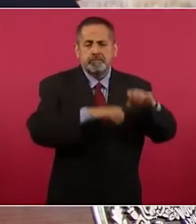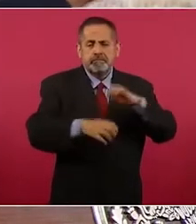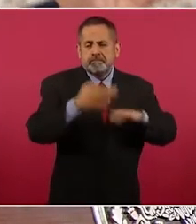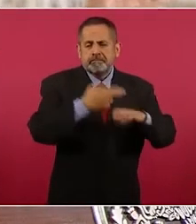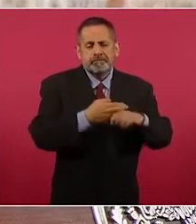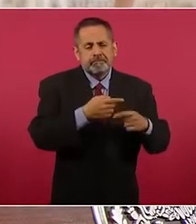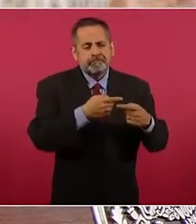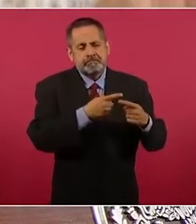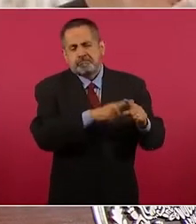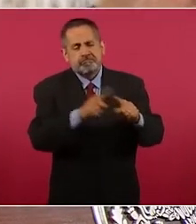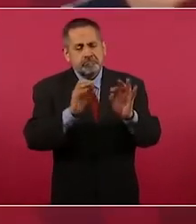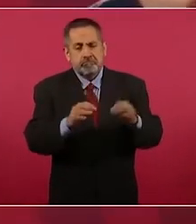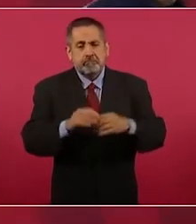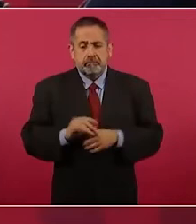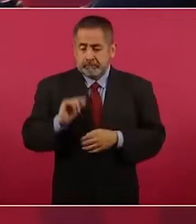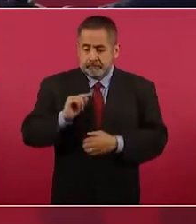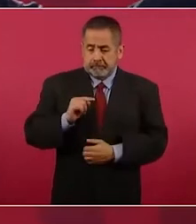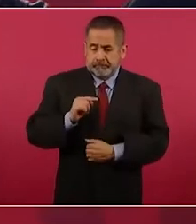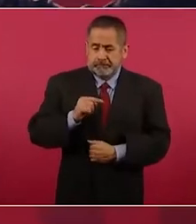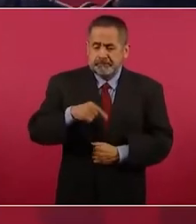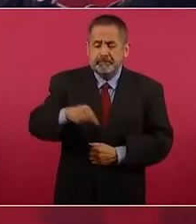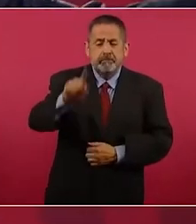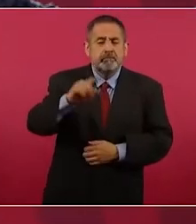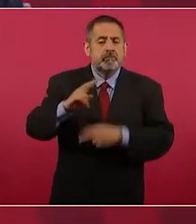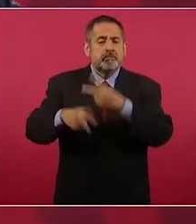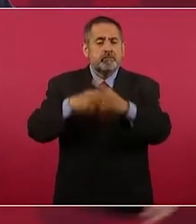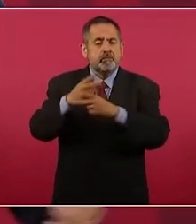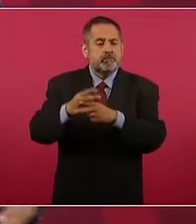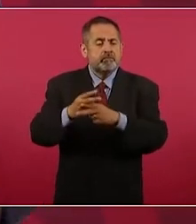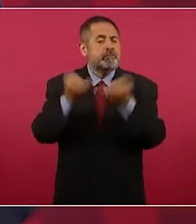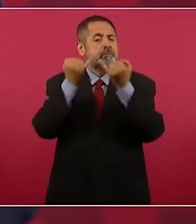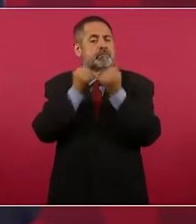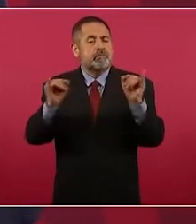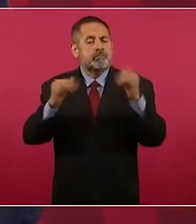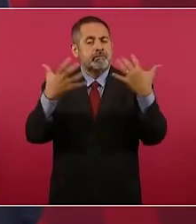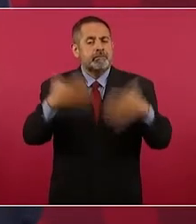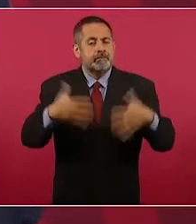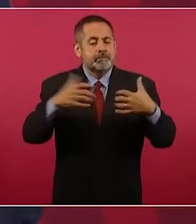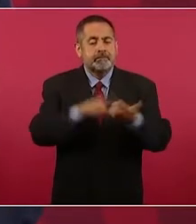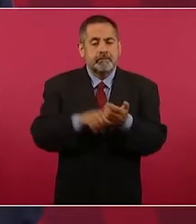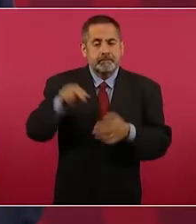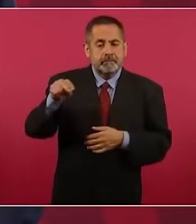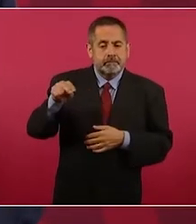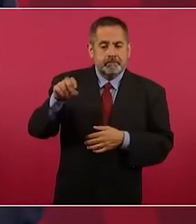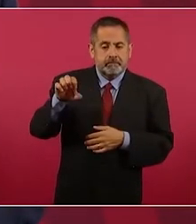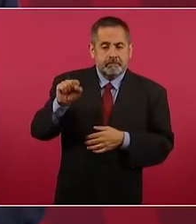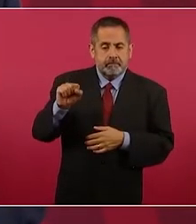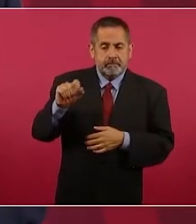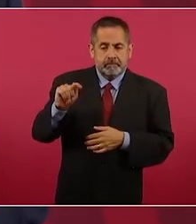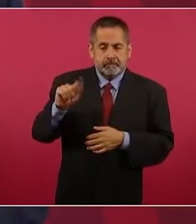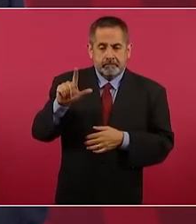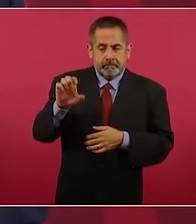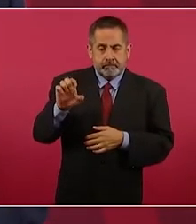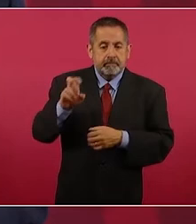Estoy a punto de ir a inaugurar la planta de Nestlé que construyeron en